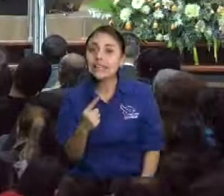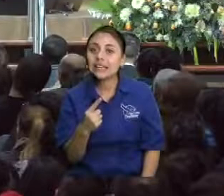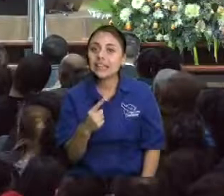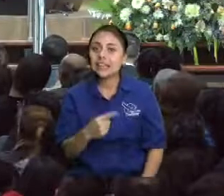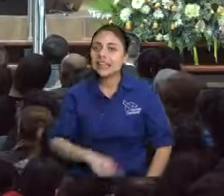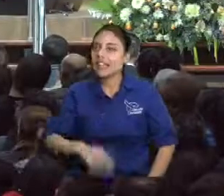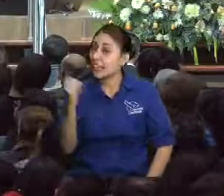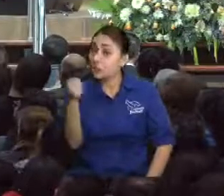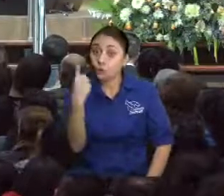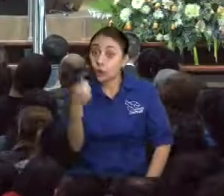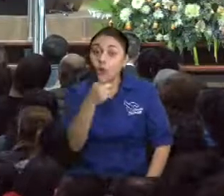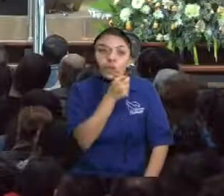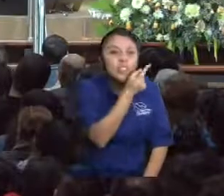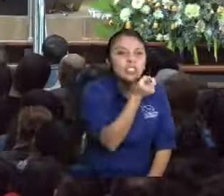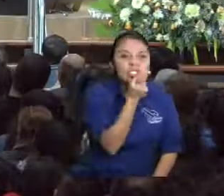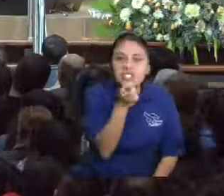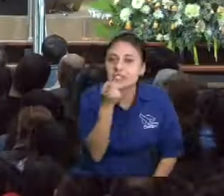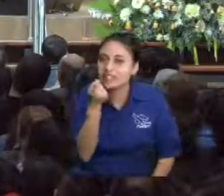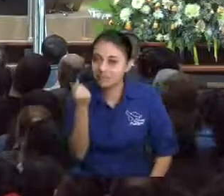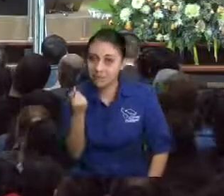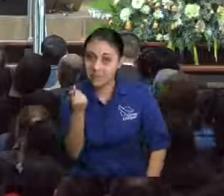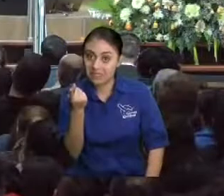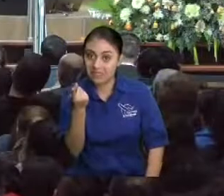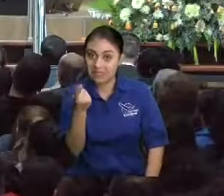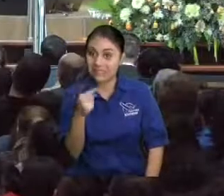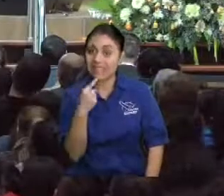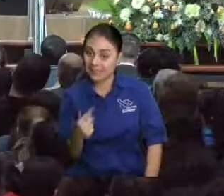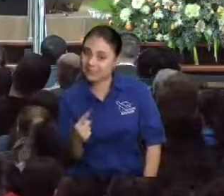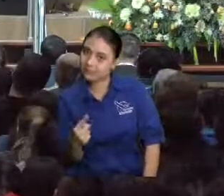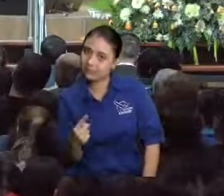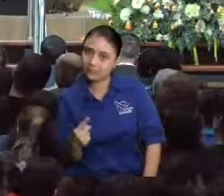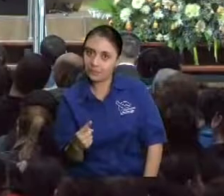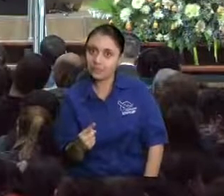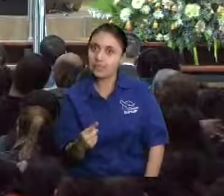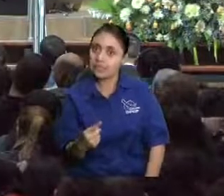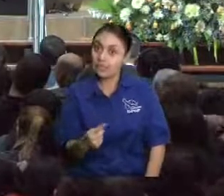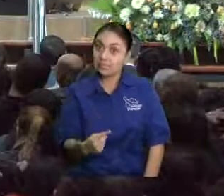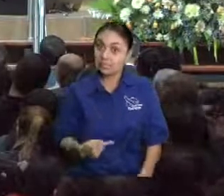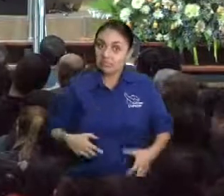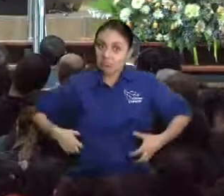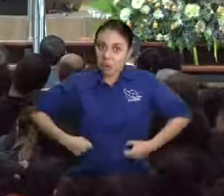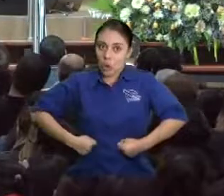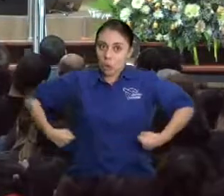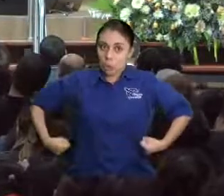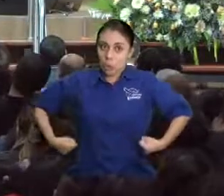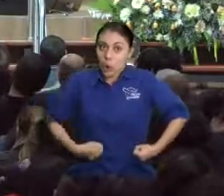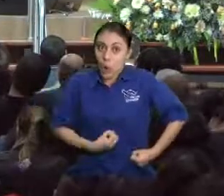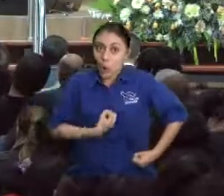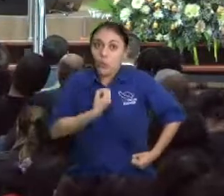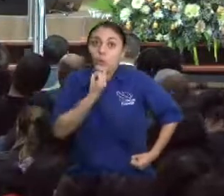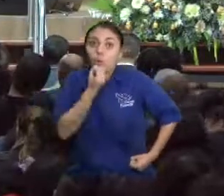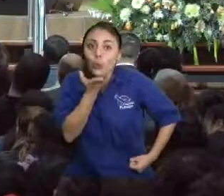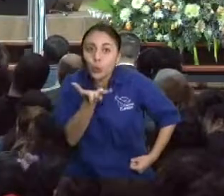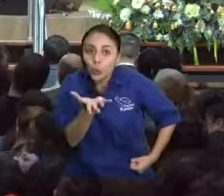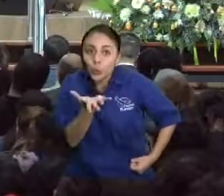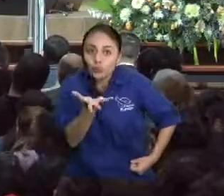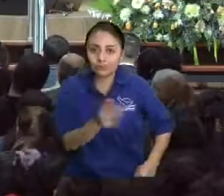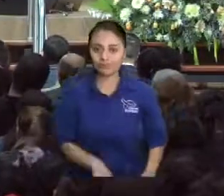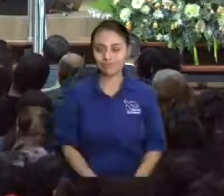Me dio risa porque, y a mí no me tenía que dar risa, pero me dio risa. Porque me imaginé que lengua hasta la que